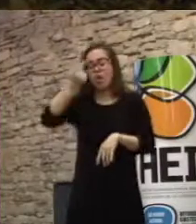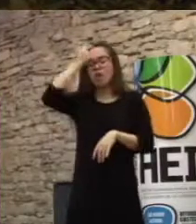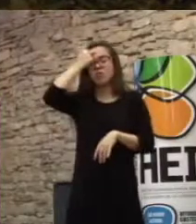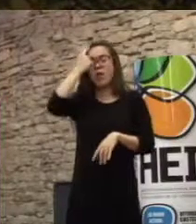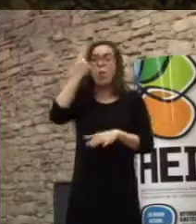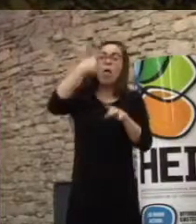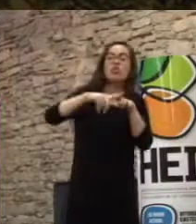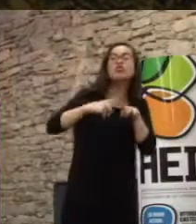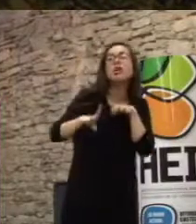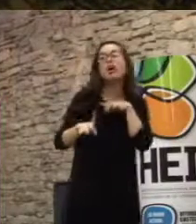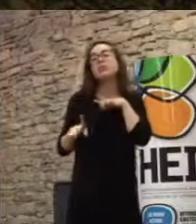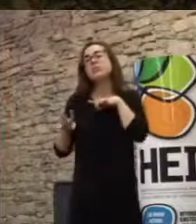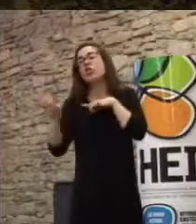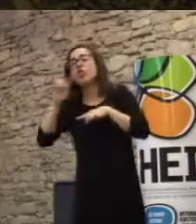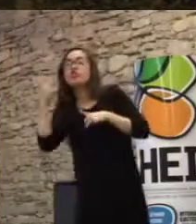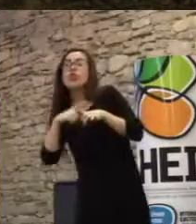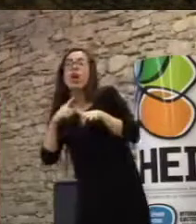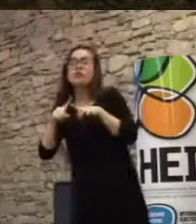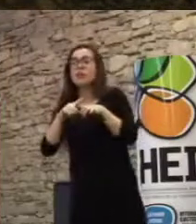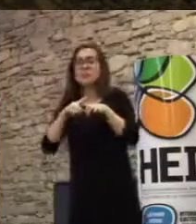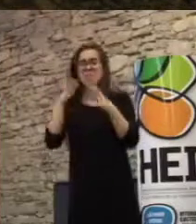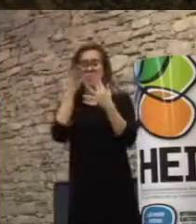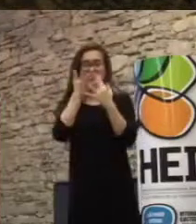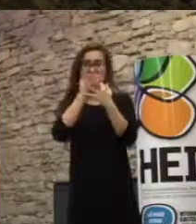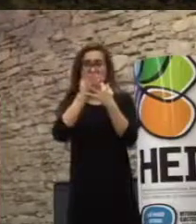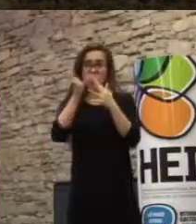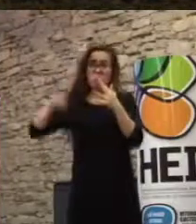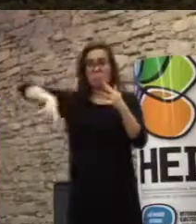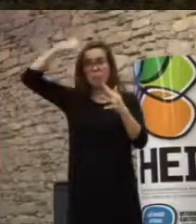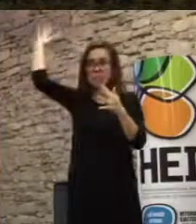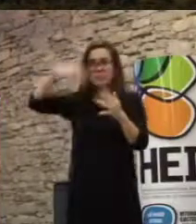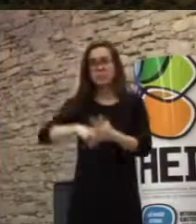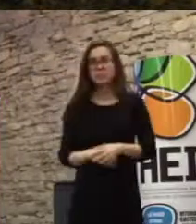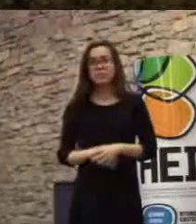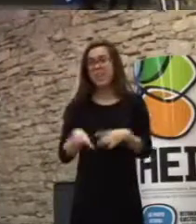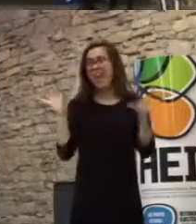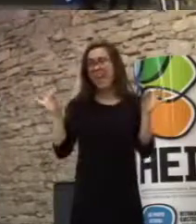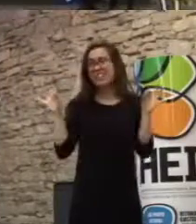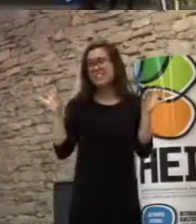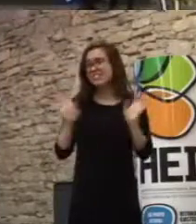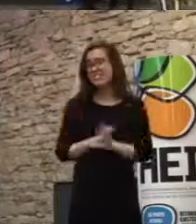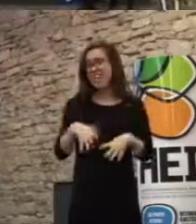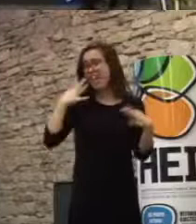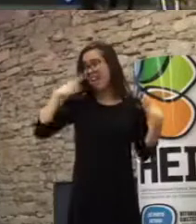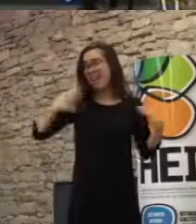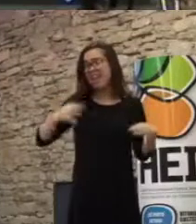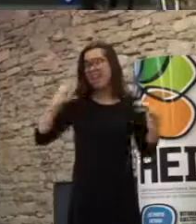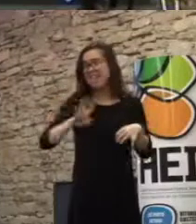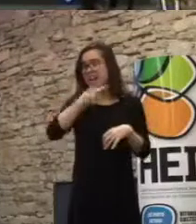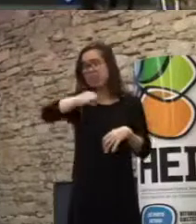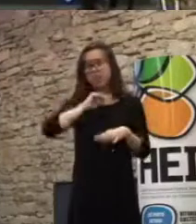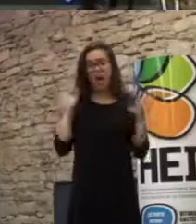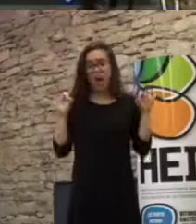cosa y literalmente luego el medio te lo inventas literalmente te lo inventas ese es el proceso de confabulación